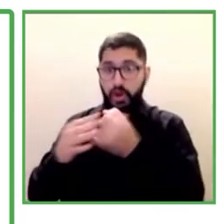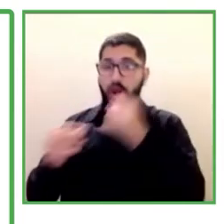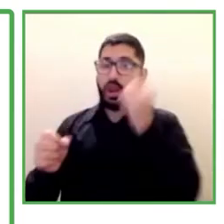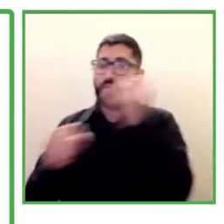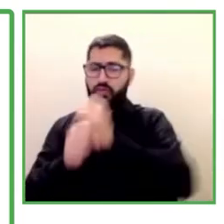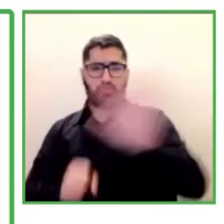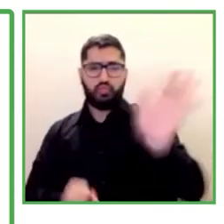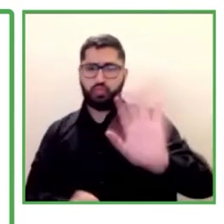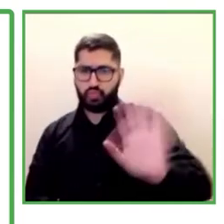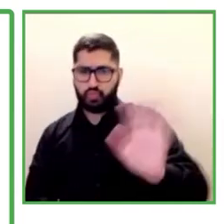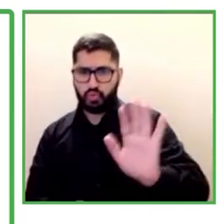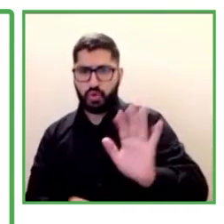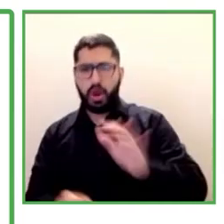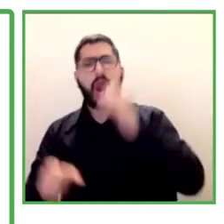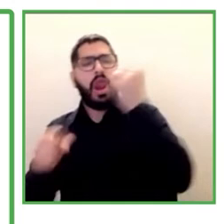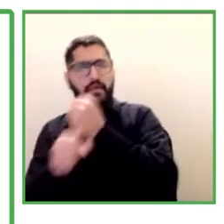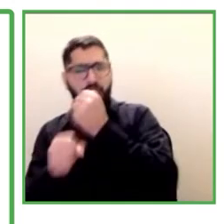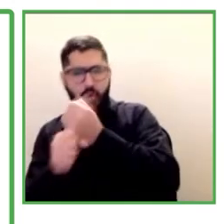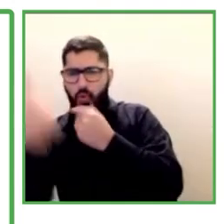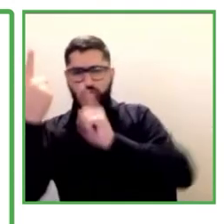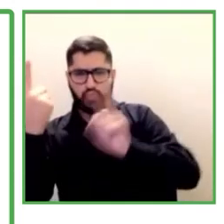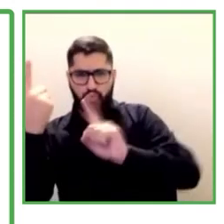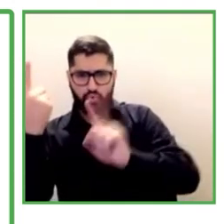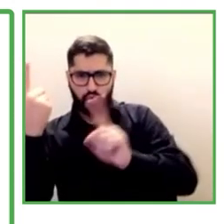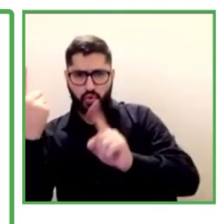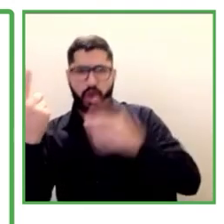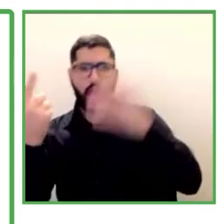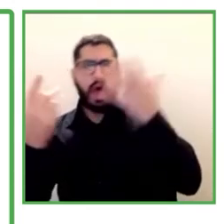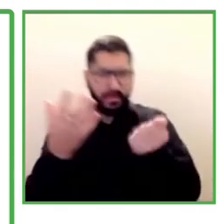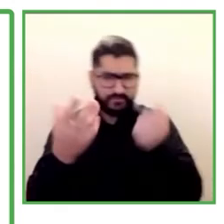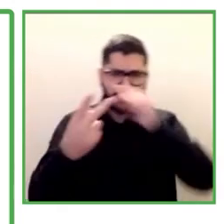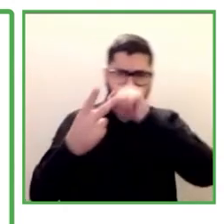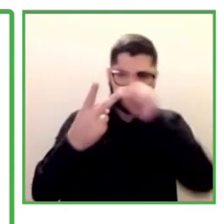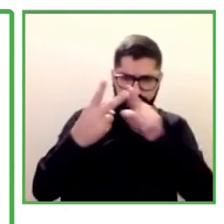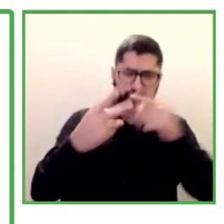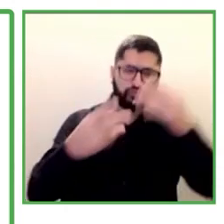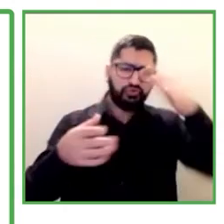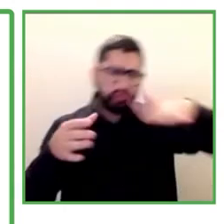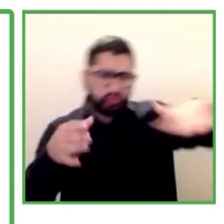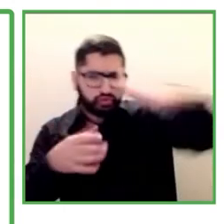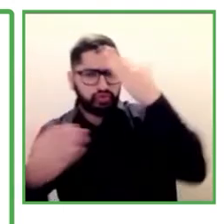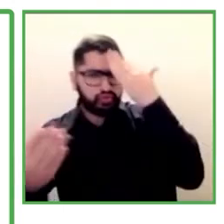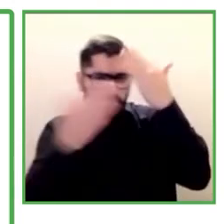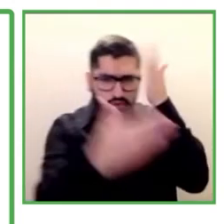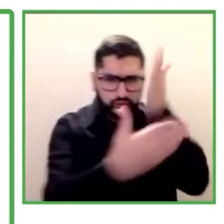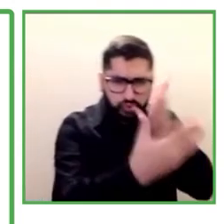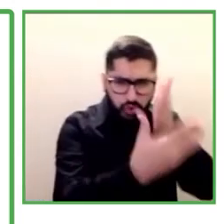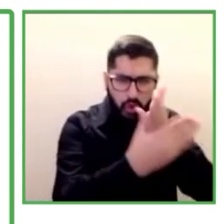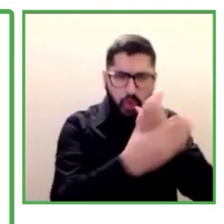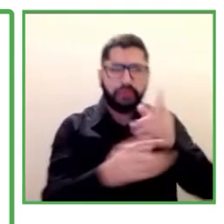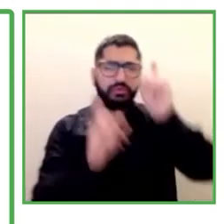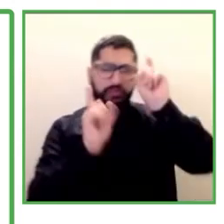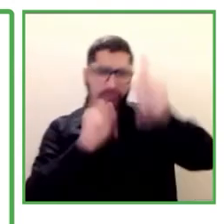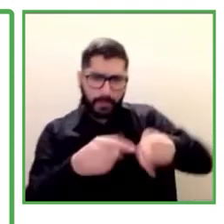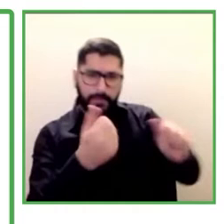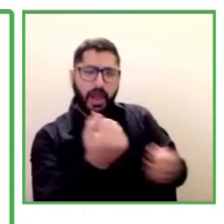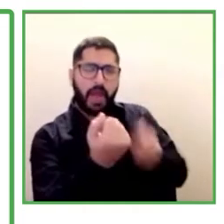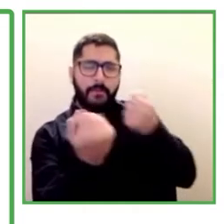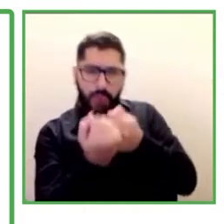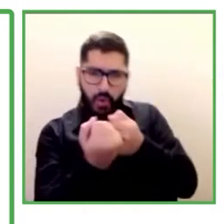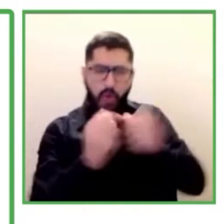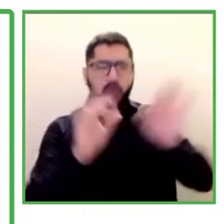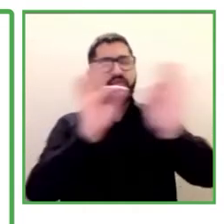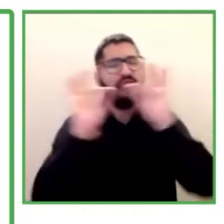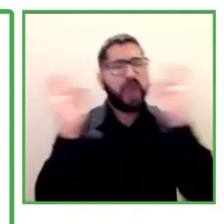nos preocupamos de la inclusión laboral, sino que también apoyamos la plena inclusión social y familiar, generando que las redes de soporte